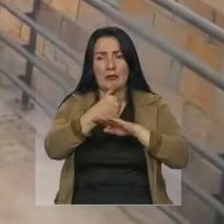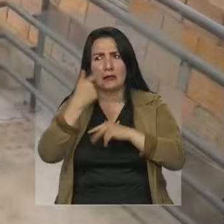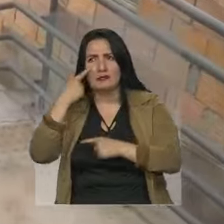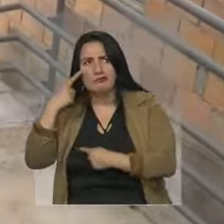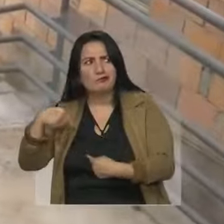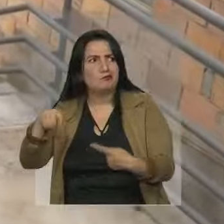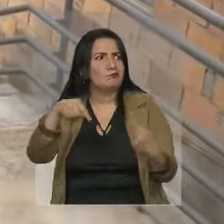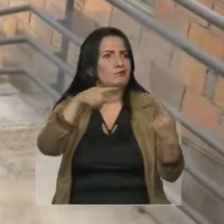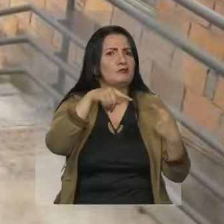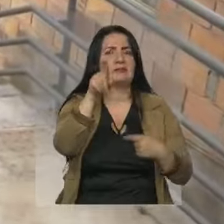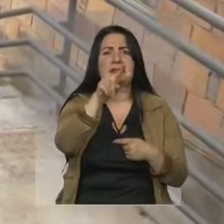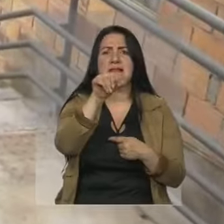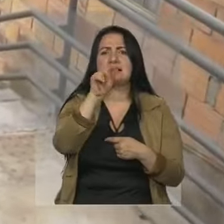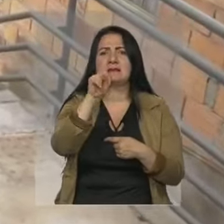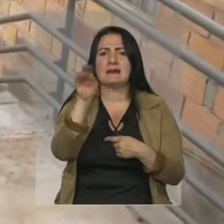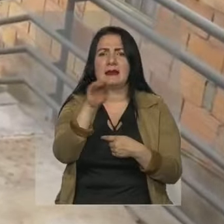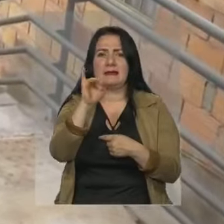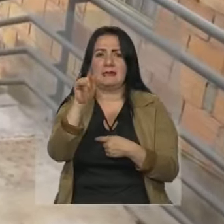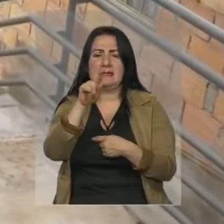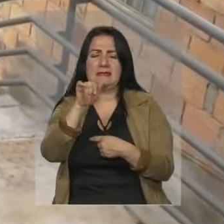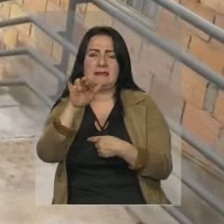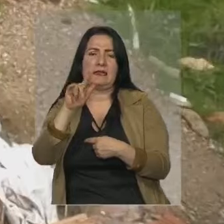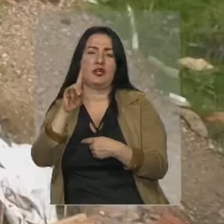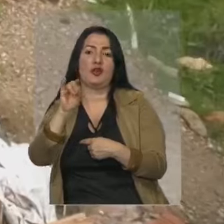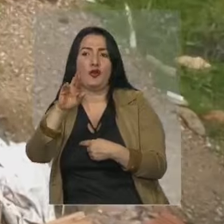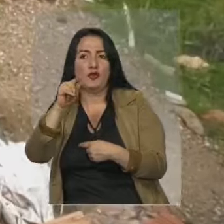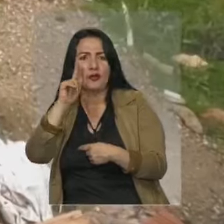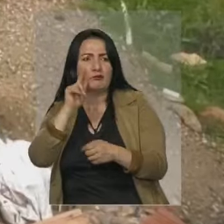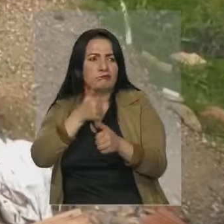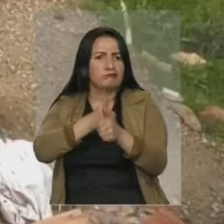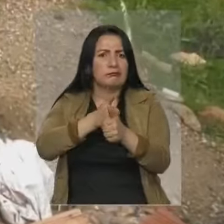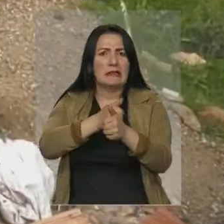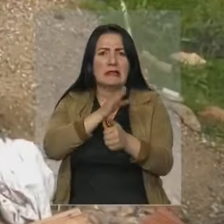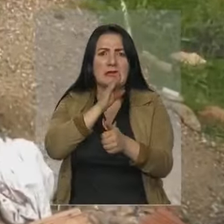recorren el sector de San Isidro e investigan quiénes estarían detrás del crimen del fin de semana.